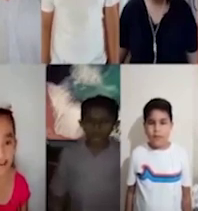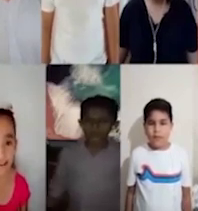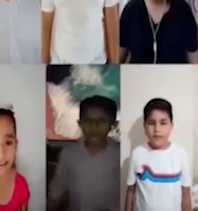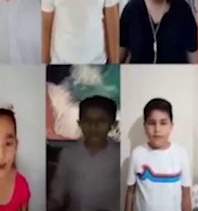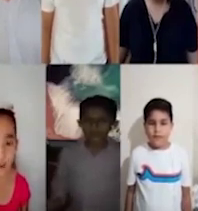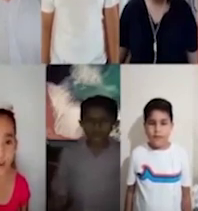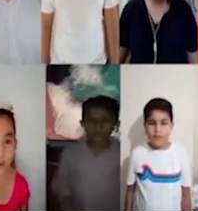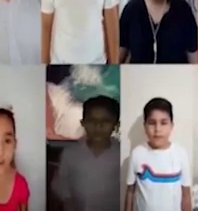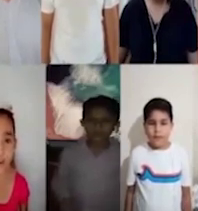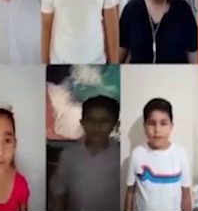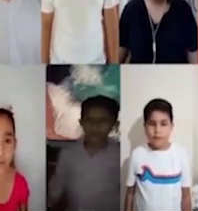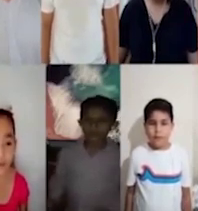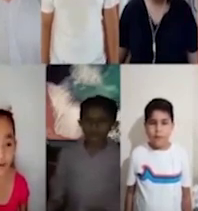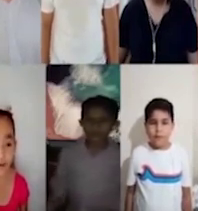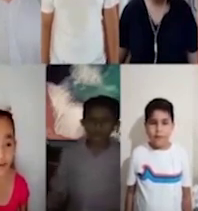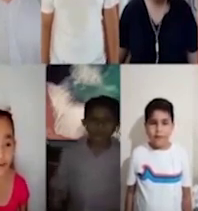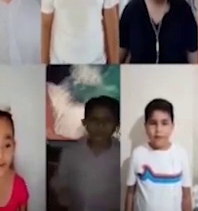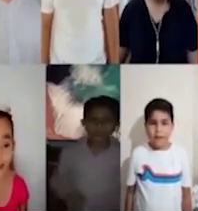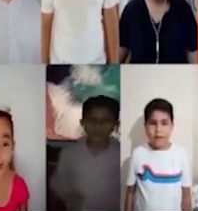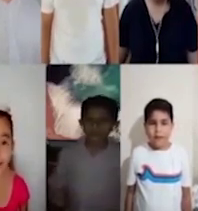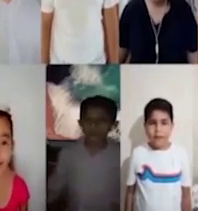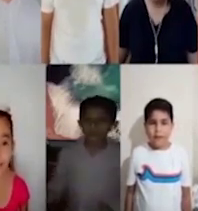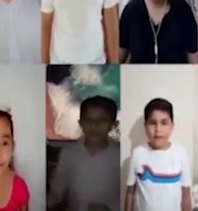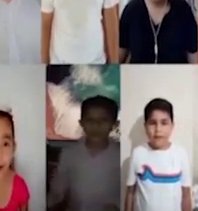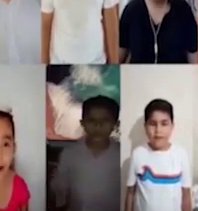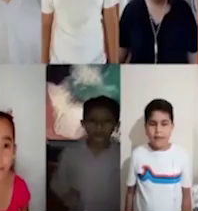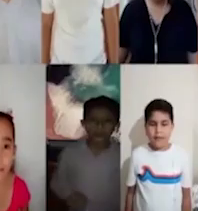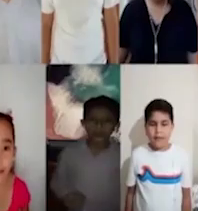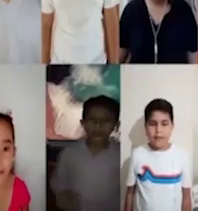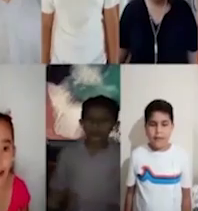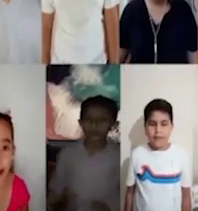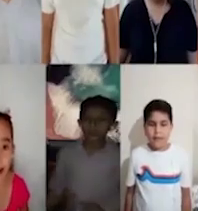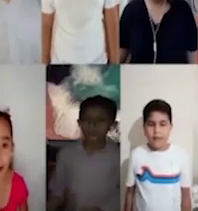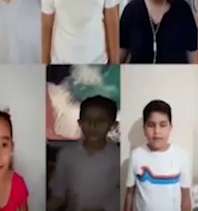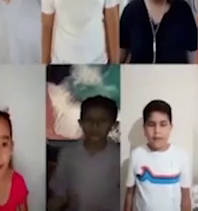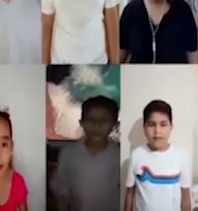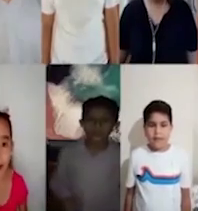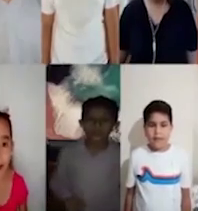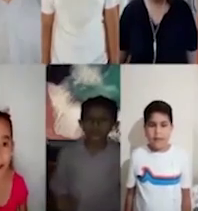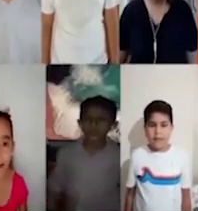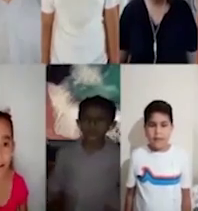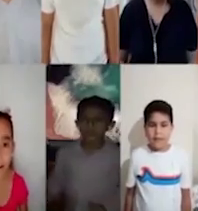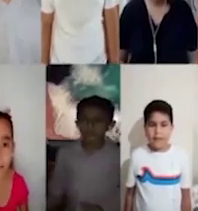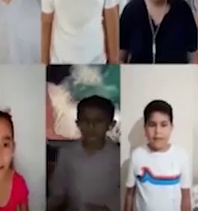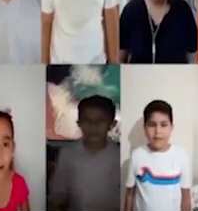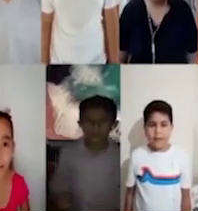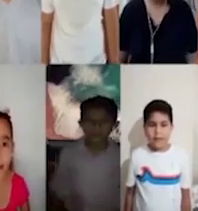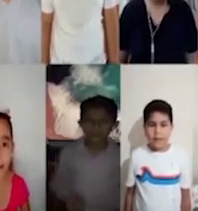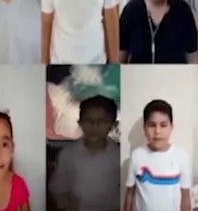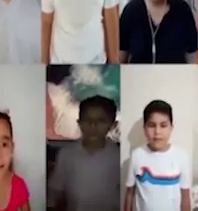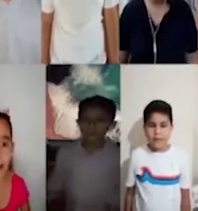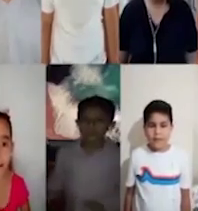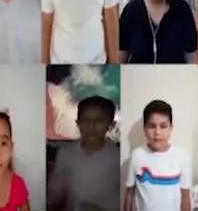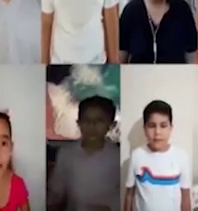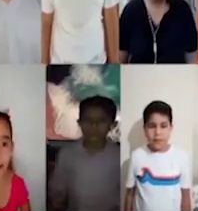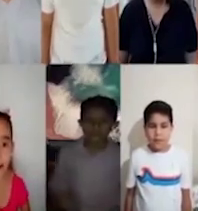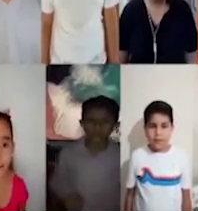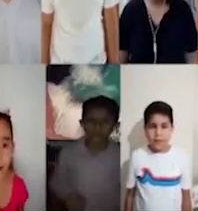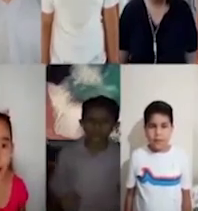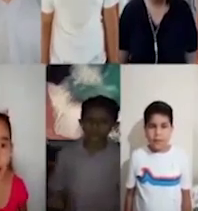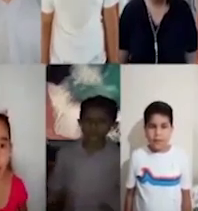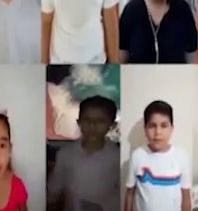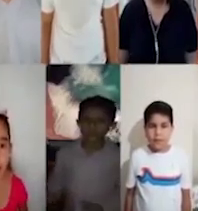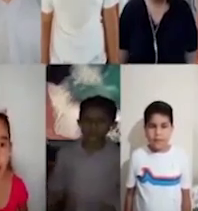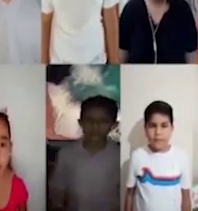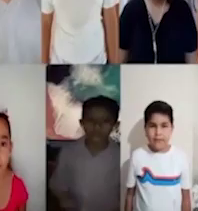La negrita cucurumbe se fue a bañar al mar para ver si las